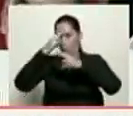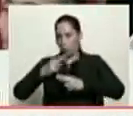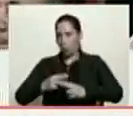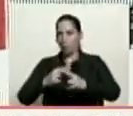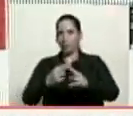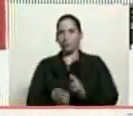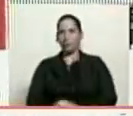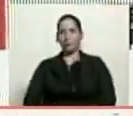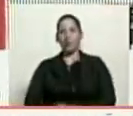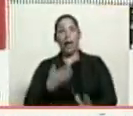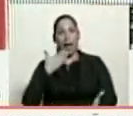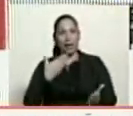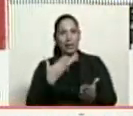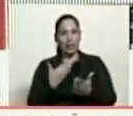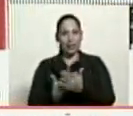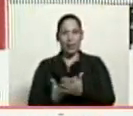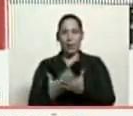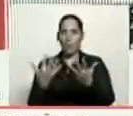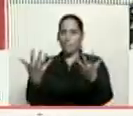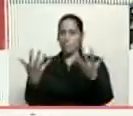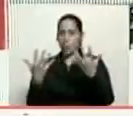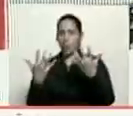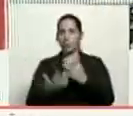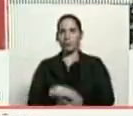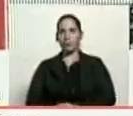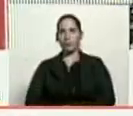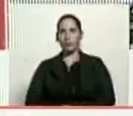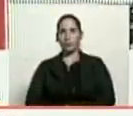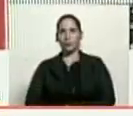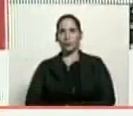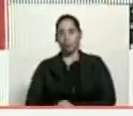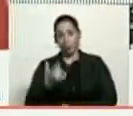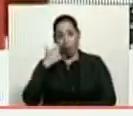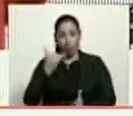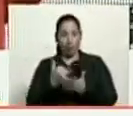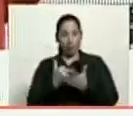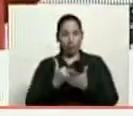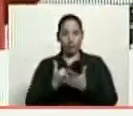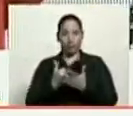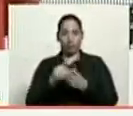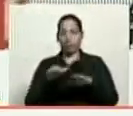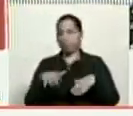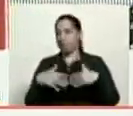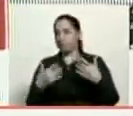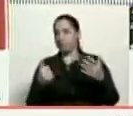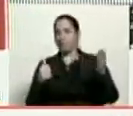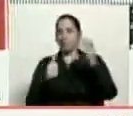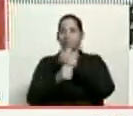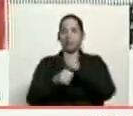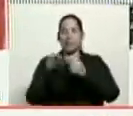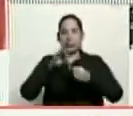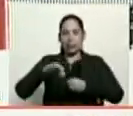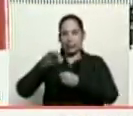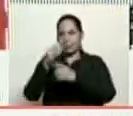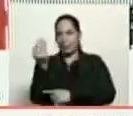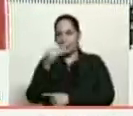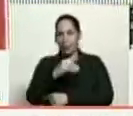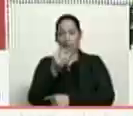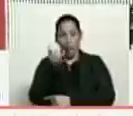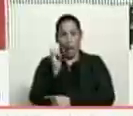Bueno, le agradecemos pues su presencia y vamos a ver qué conseguimos. A una semilla para sembrar, ¿verdad? Mira, aquí hay